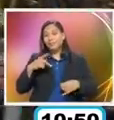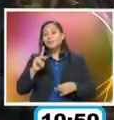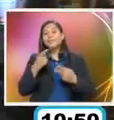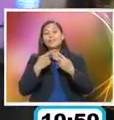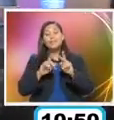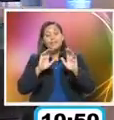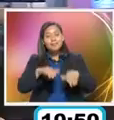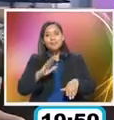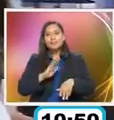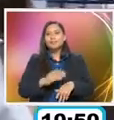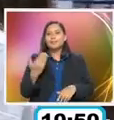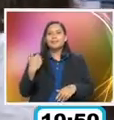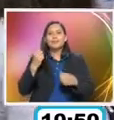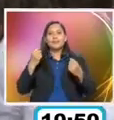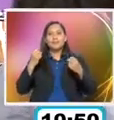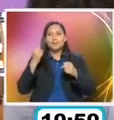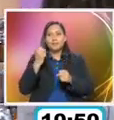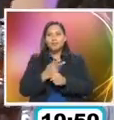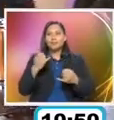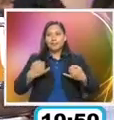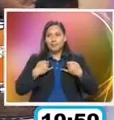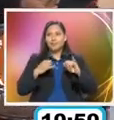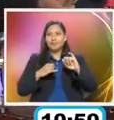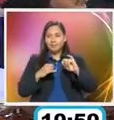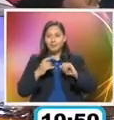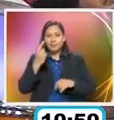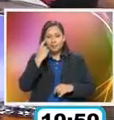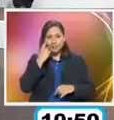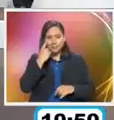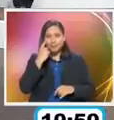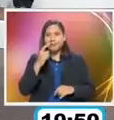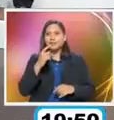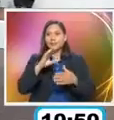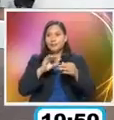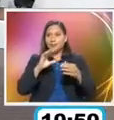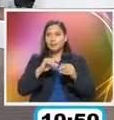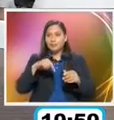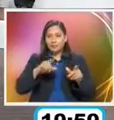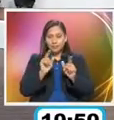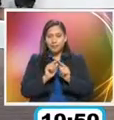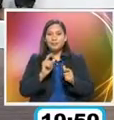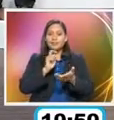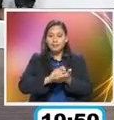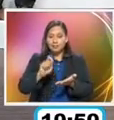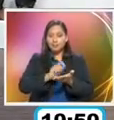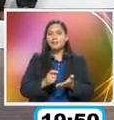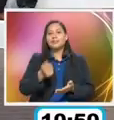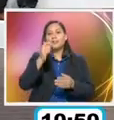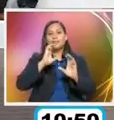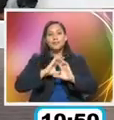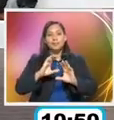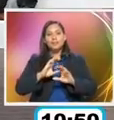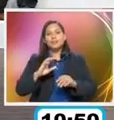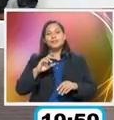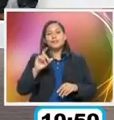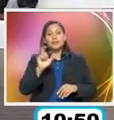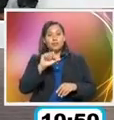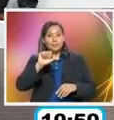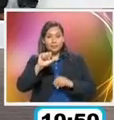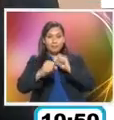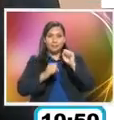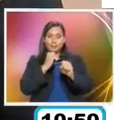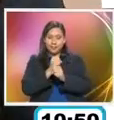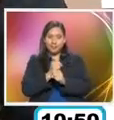empezaste todavía más joven. No, así es, correcto. Fíjate que te cuento aquí en breve, yo empecé a escribir mis primeras canciones a la edad de los 16